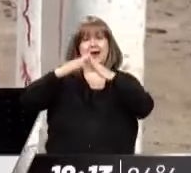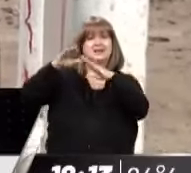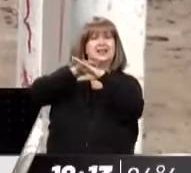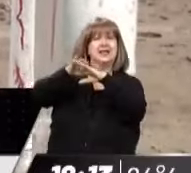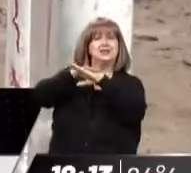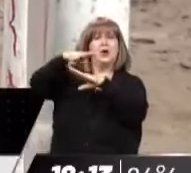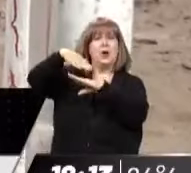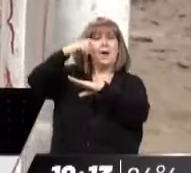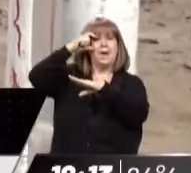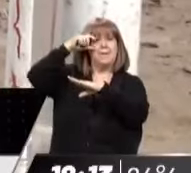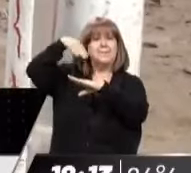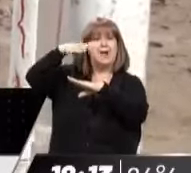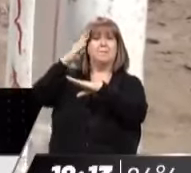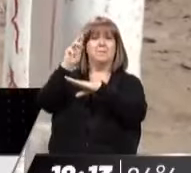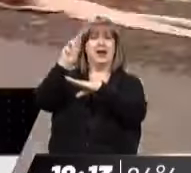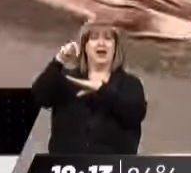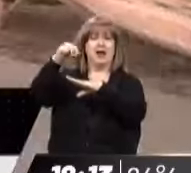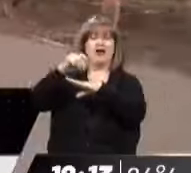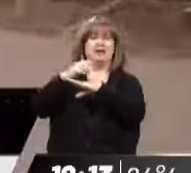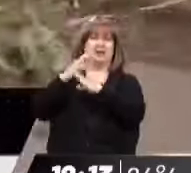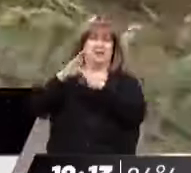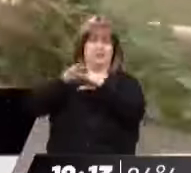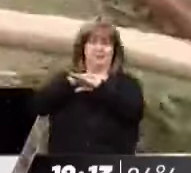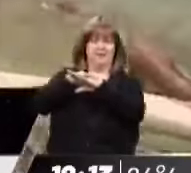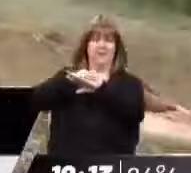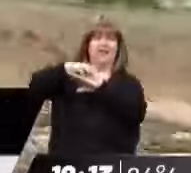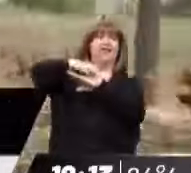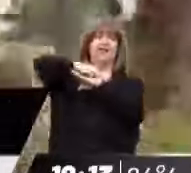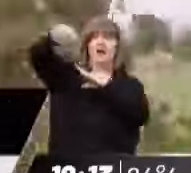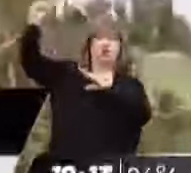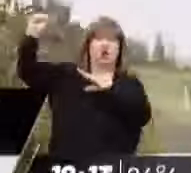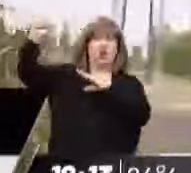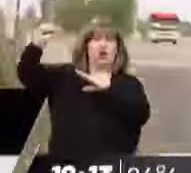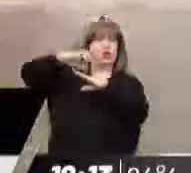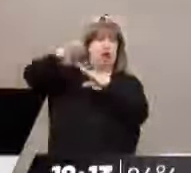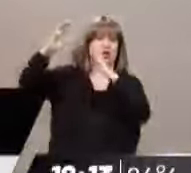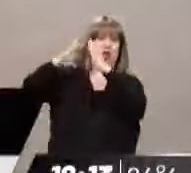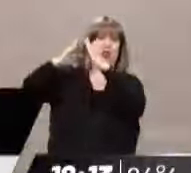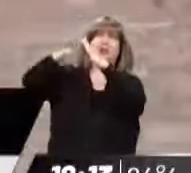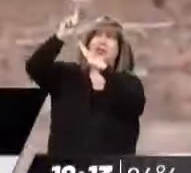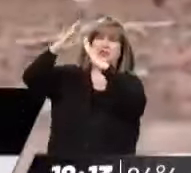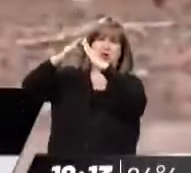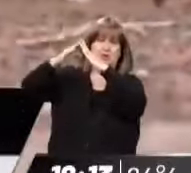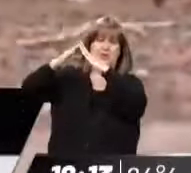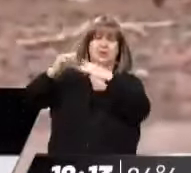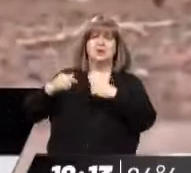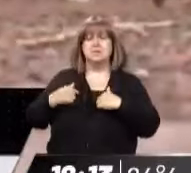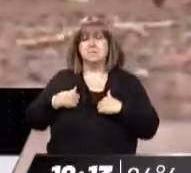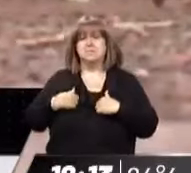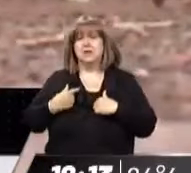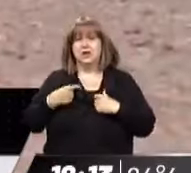llovió entera la casa, pero hoy día tengo que salir a trabajar, no me queda otra. ¿Dieron asistencia? ¿Vino alguien del municipio? No, fuimos nosotros